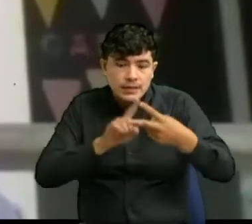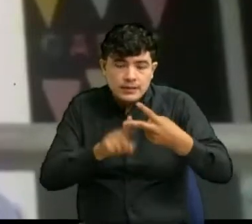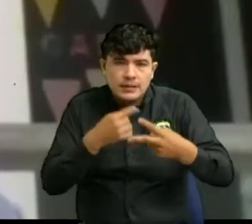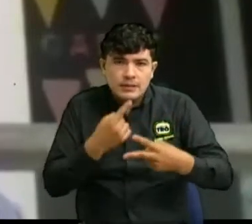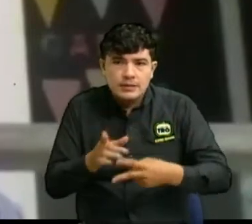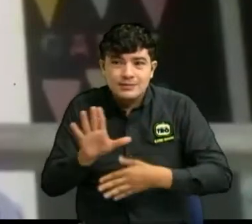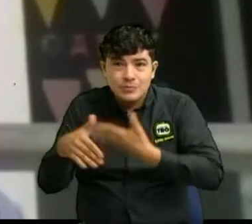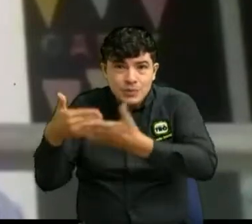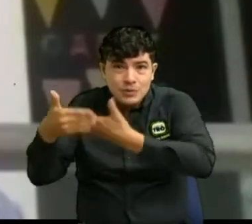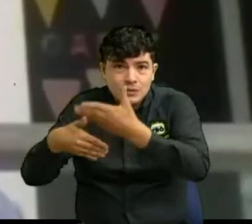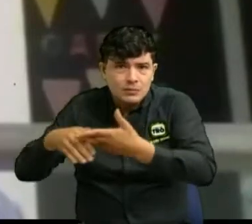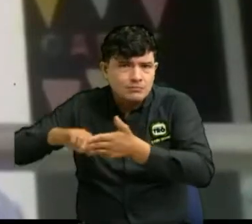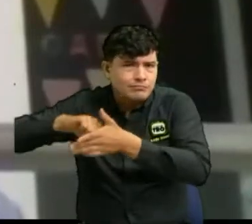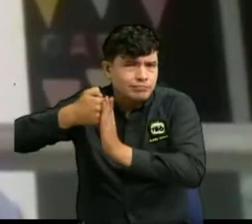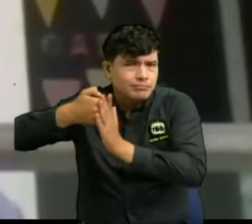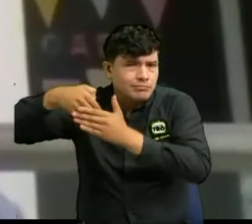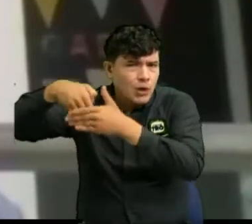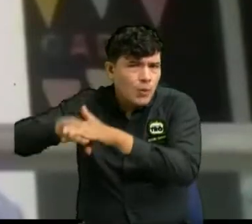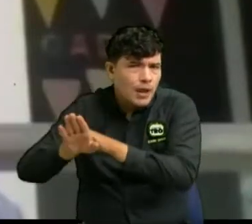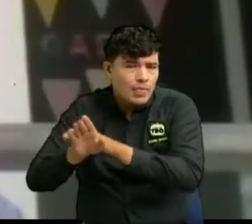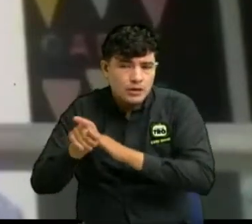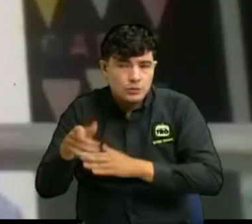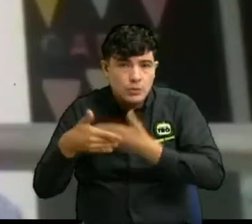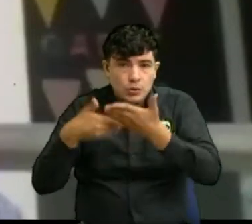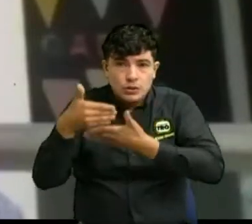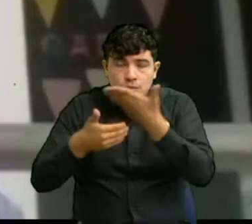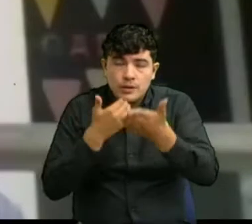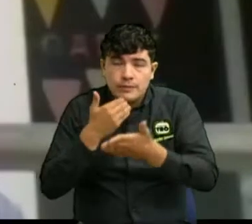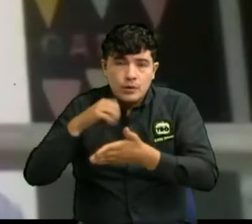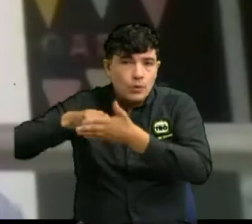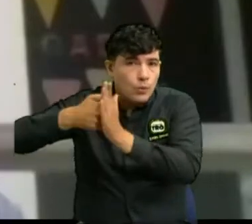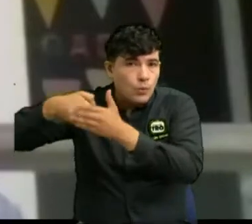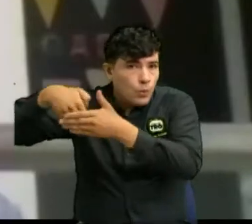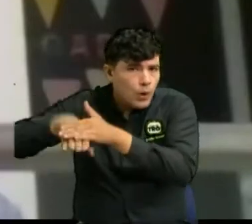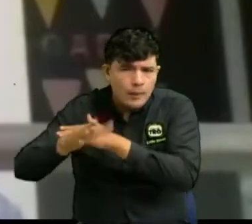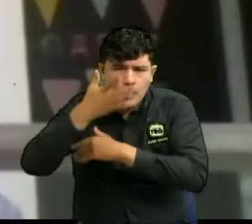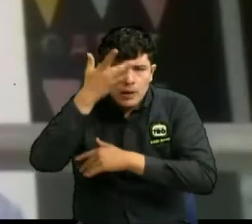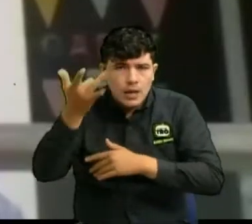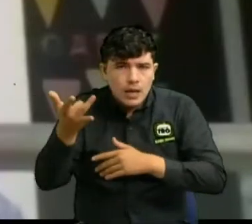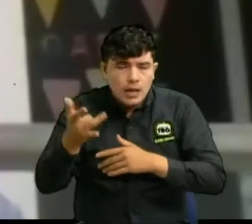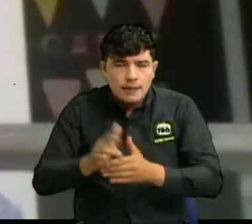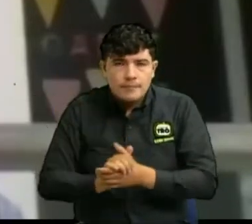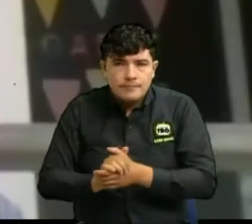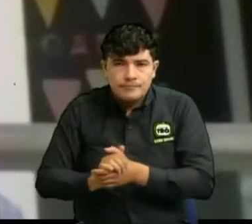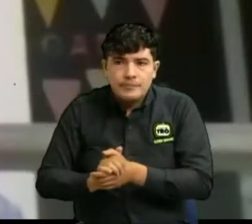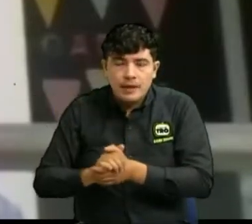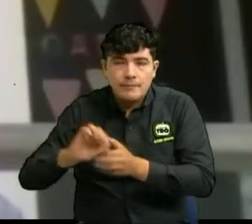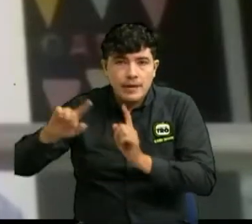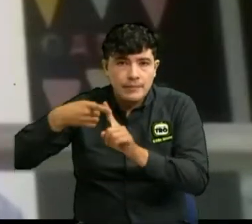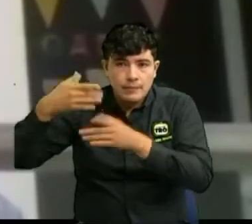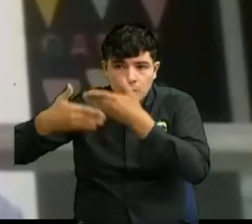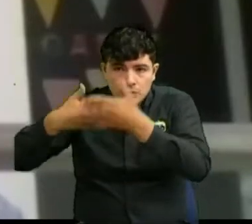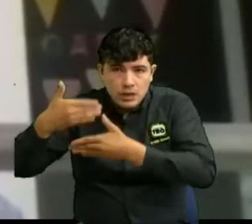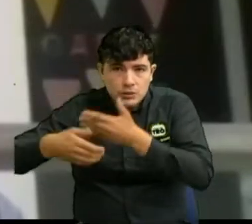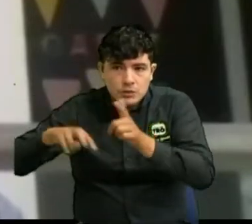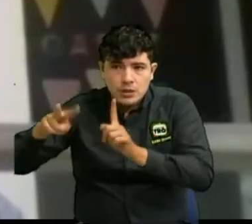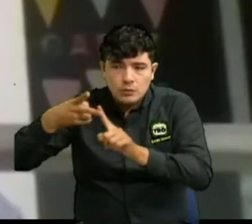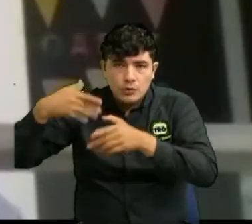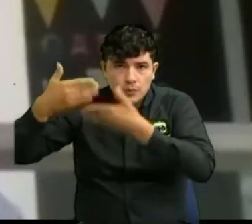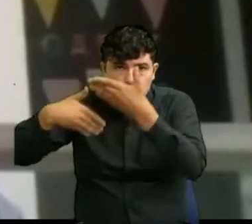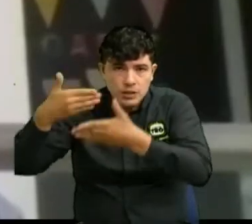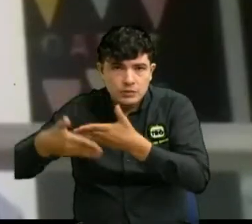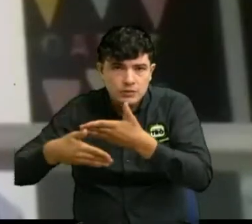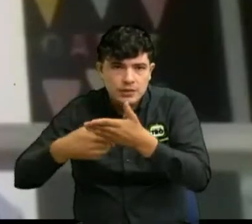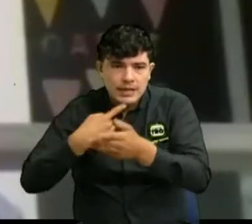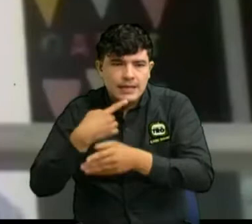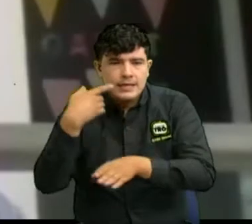el proceso. Un proceso puede ser archivado porque se adelante en su primera instancia, segunda instancia, y se